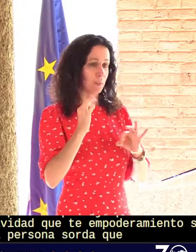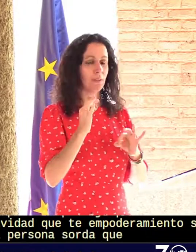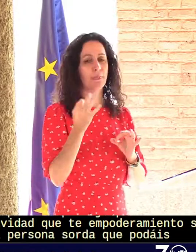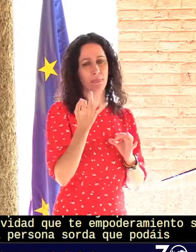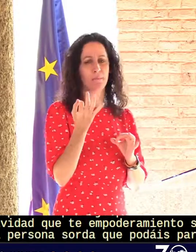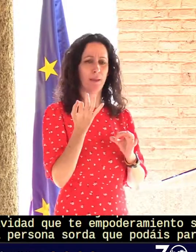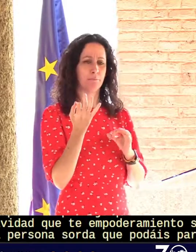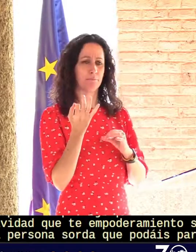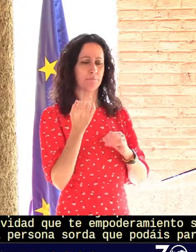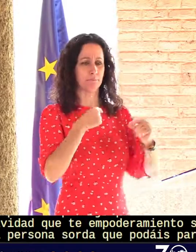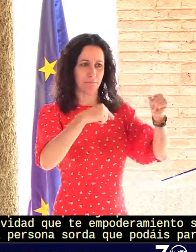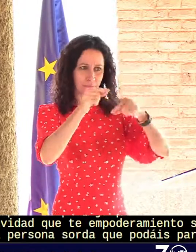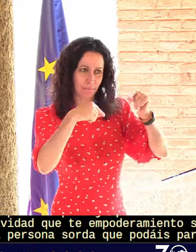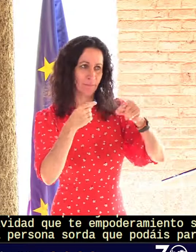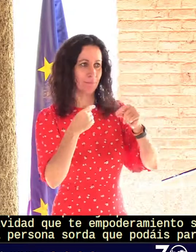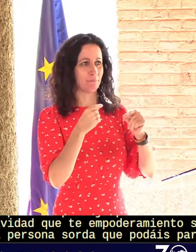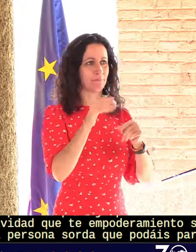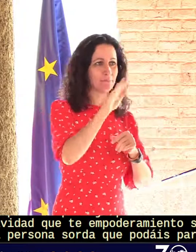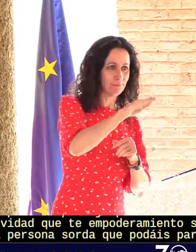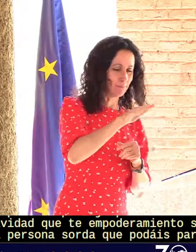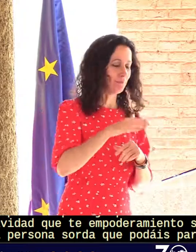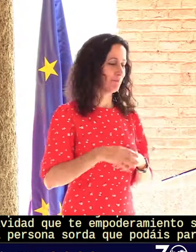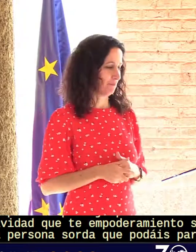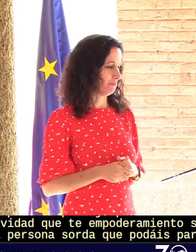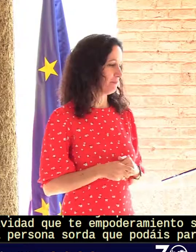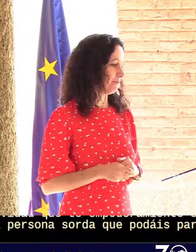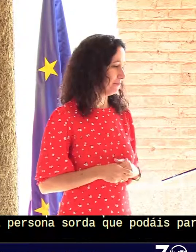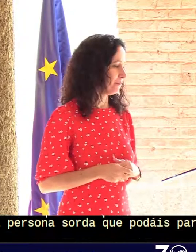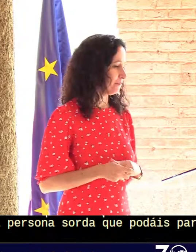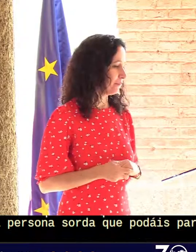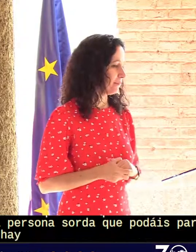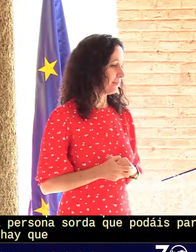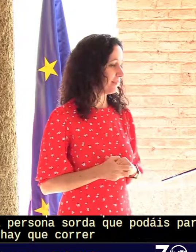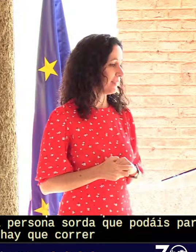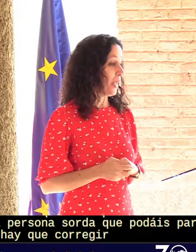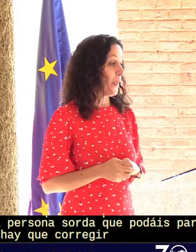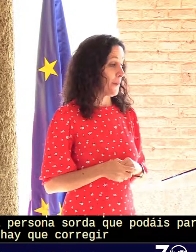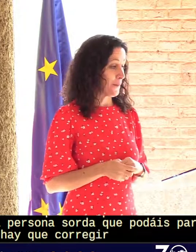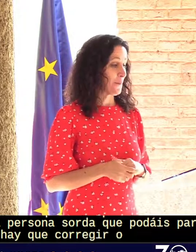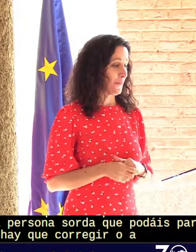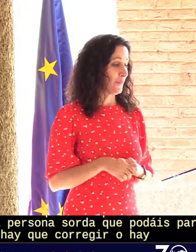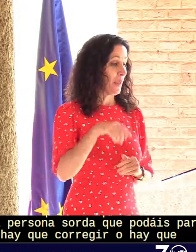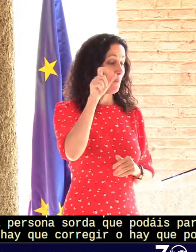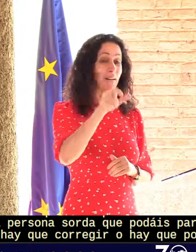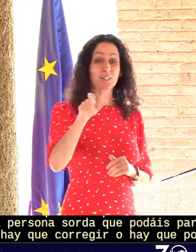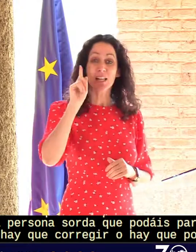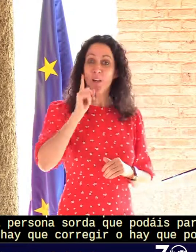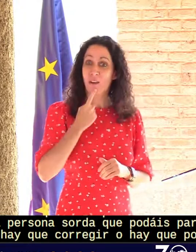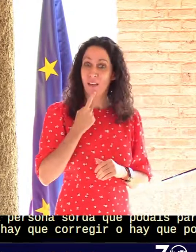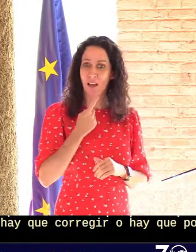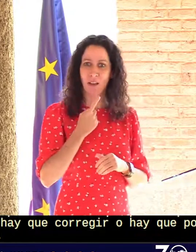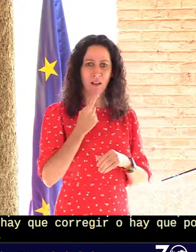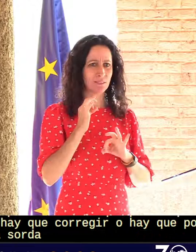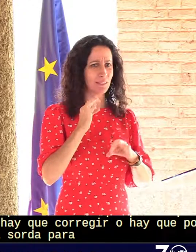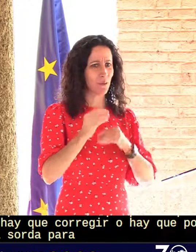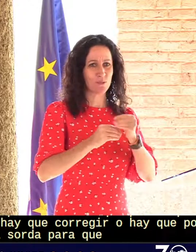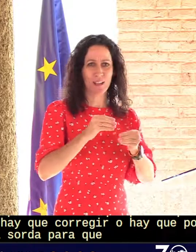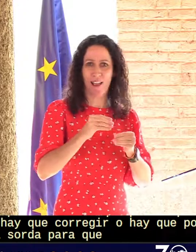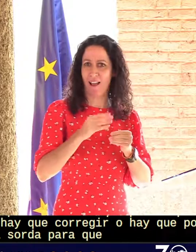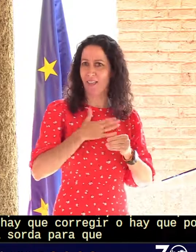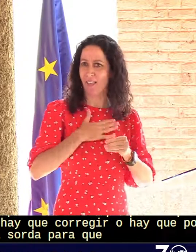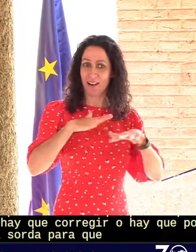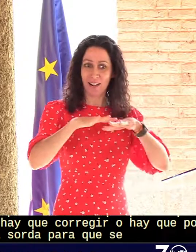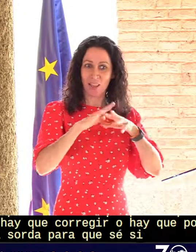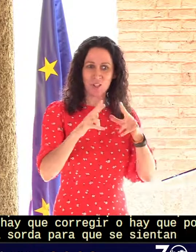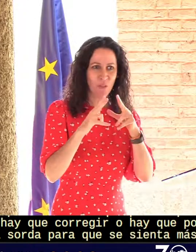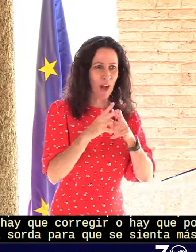podáis participar eh también por ejemplo si si hay que corregir o hay que ponerse en contacto con una persona sorda para que que